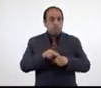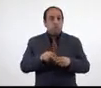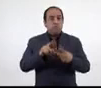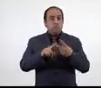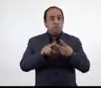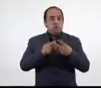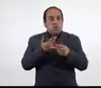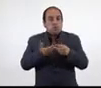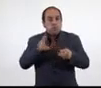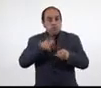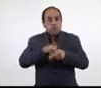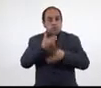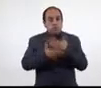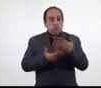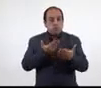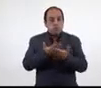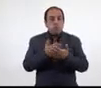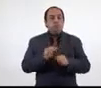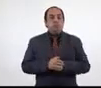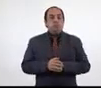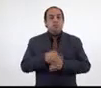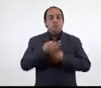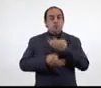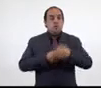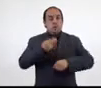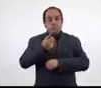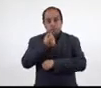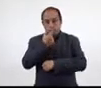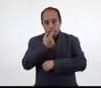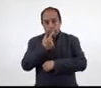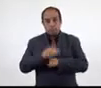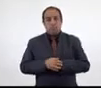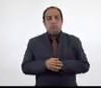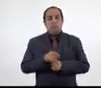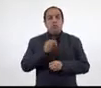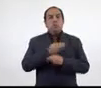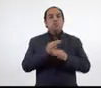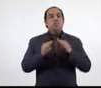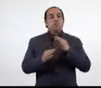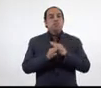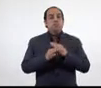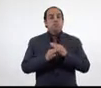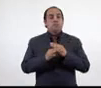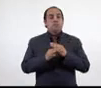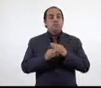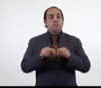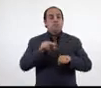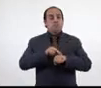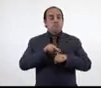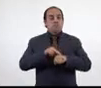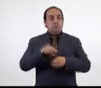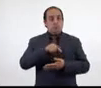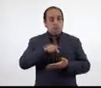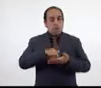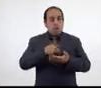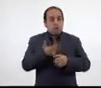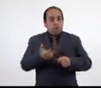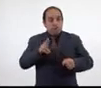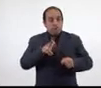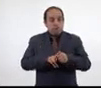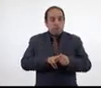servicio hospitalario y me refiero a todos los medicamentos e insumos médicos. En sitio, en los hospitales,